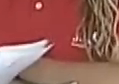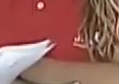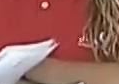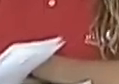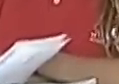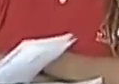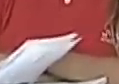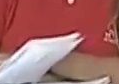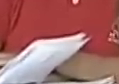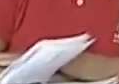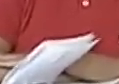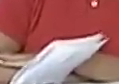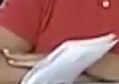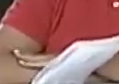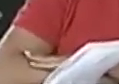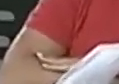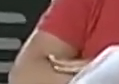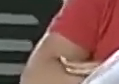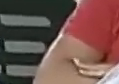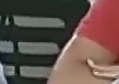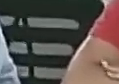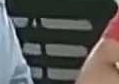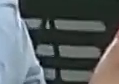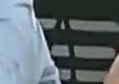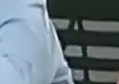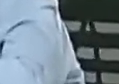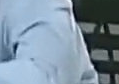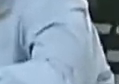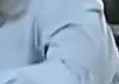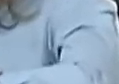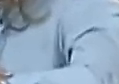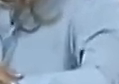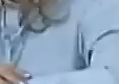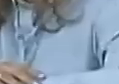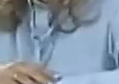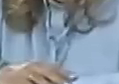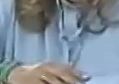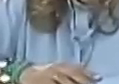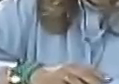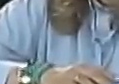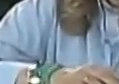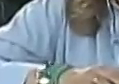las líneas de acción, revisando el panorama,